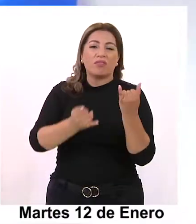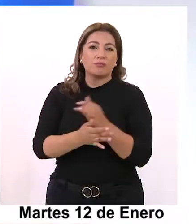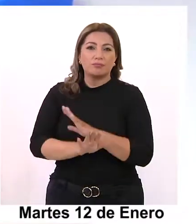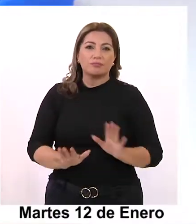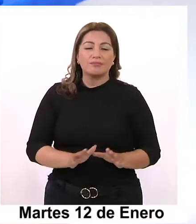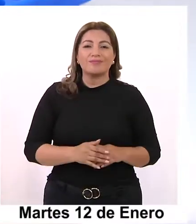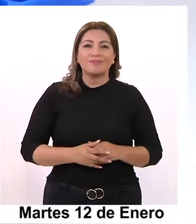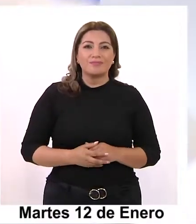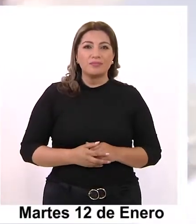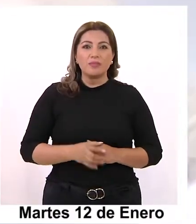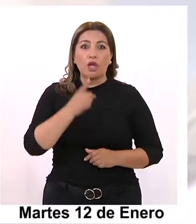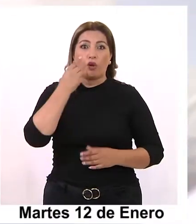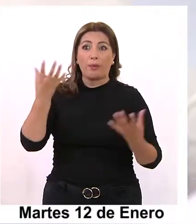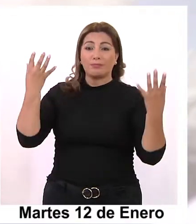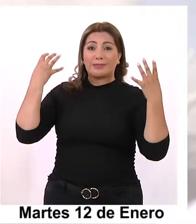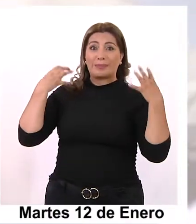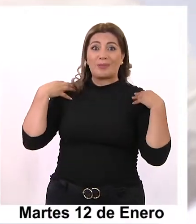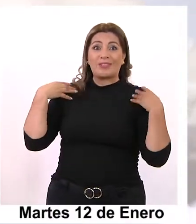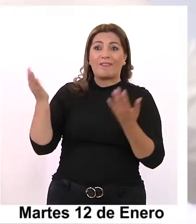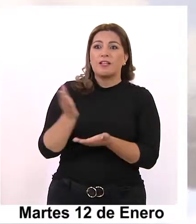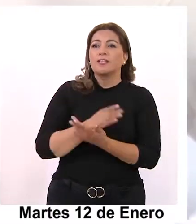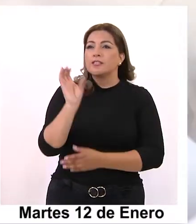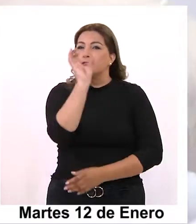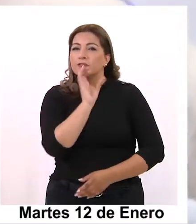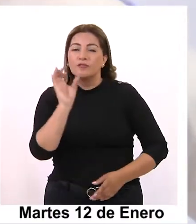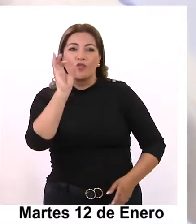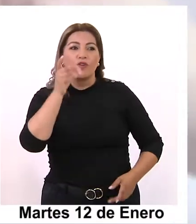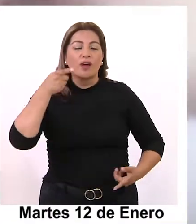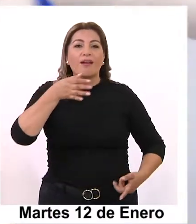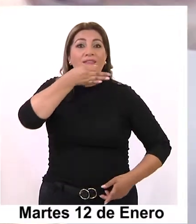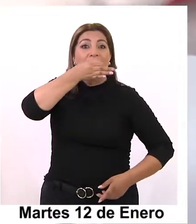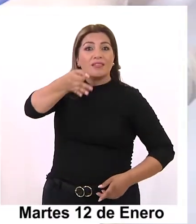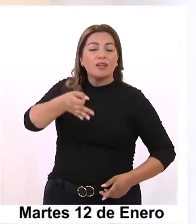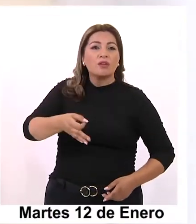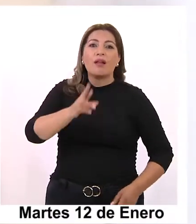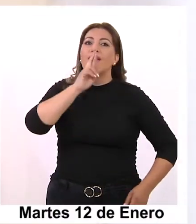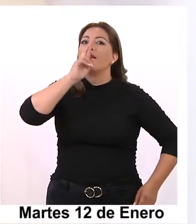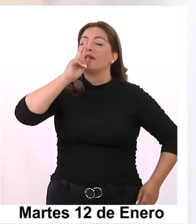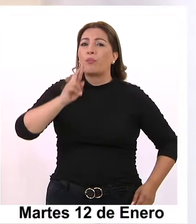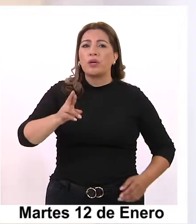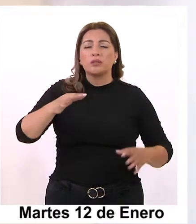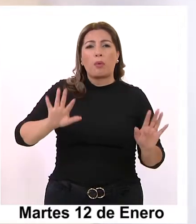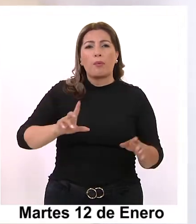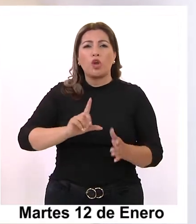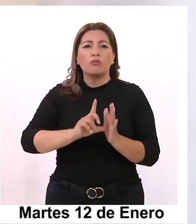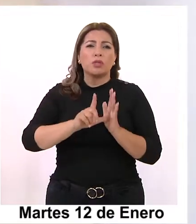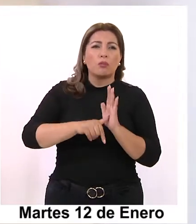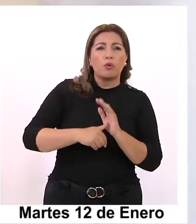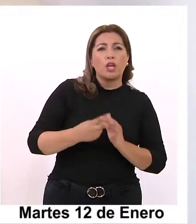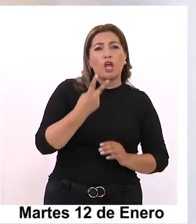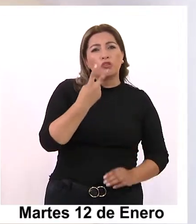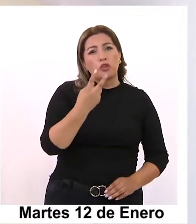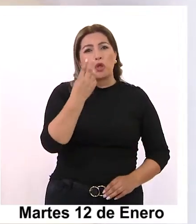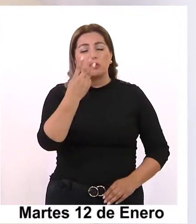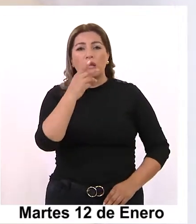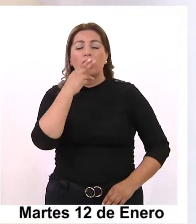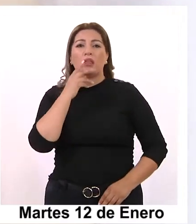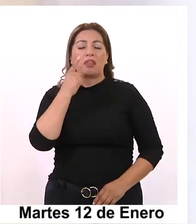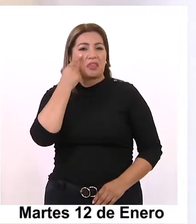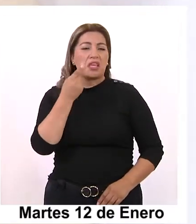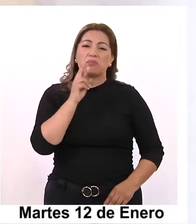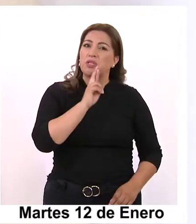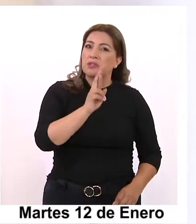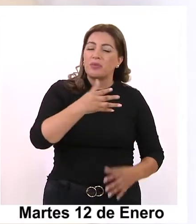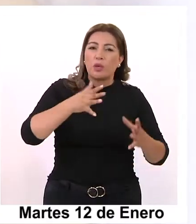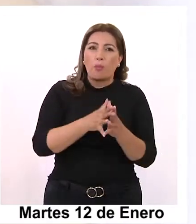operativo. El encargado de la estrategia de búsqueda activa precisó que los resultados se están demorando entre dos a tres días, debido